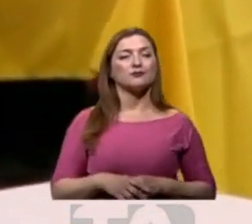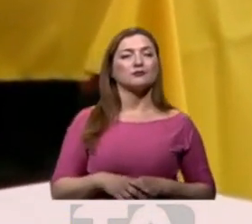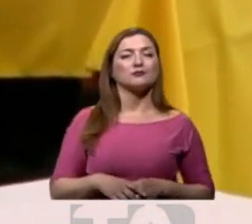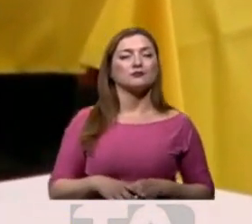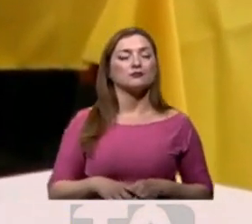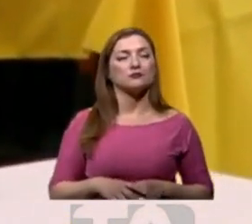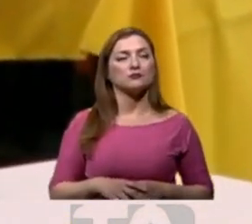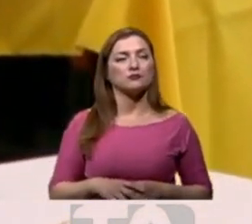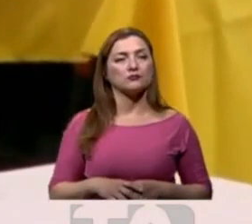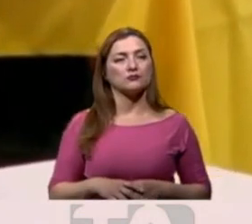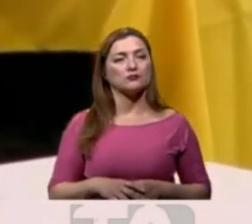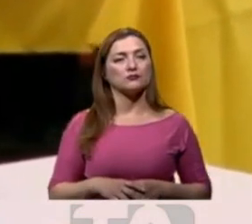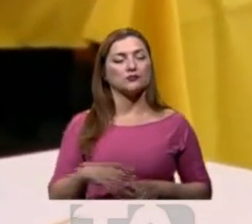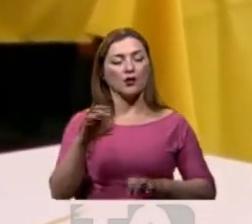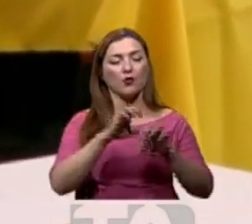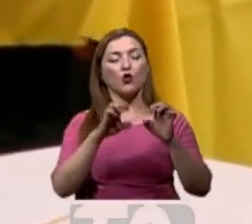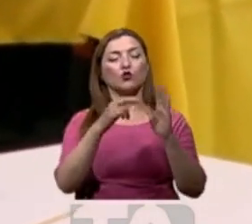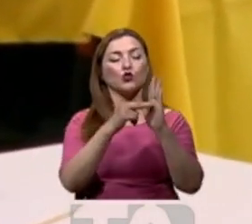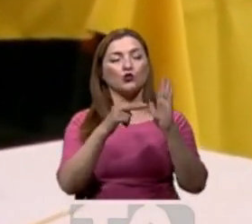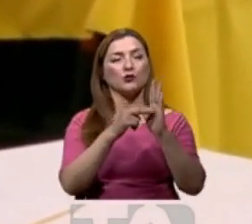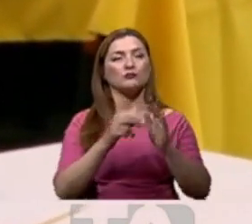hoy. Y mi calificación es...